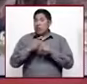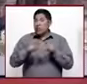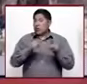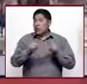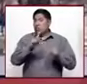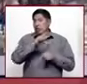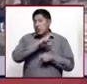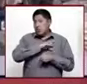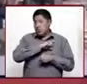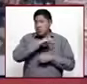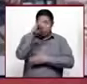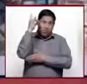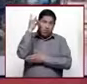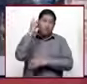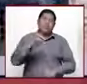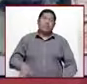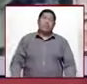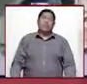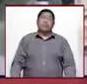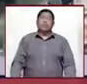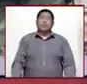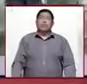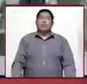la policía boliviana.